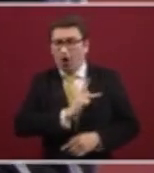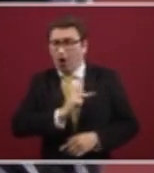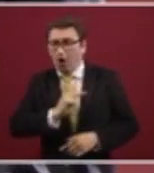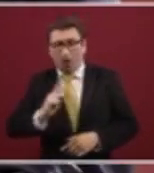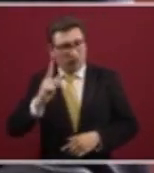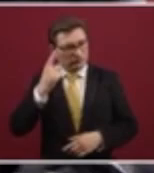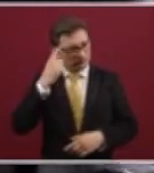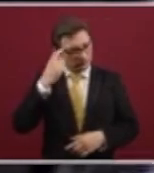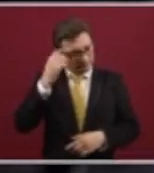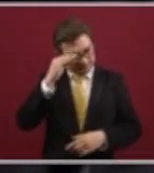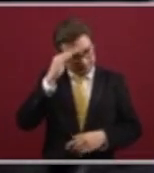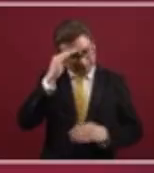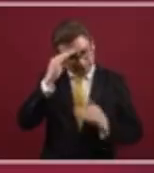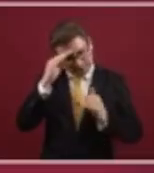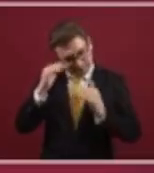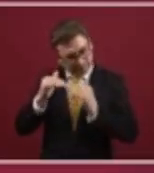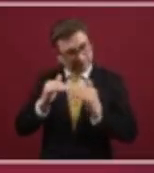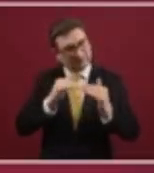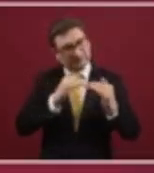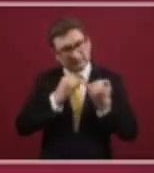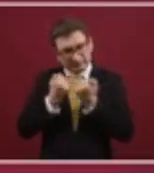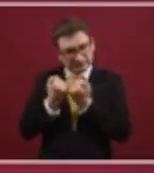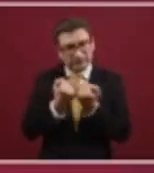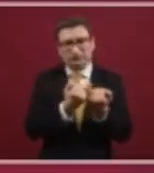Sería aburrida la vida.